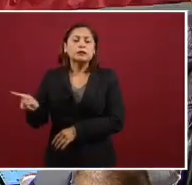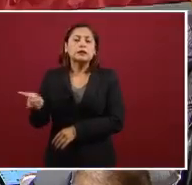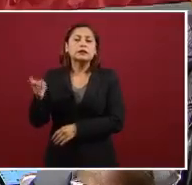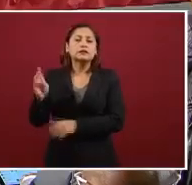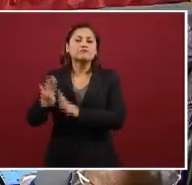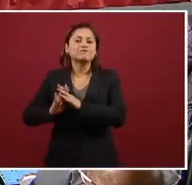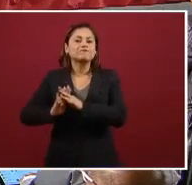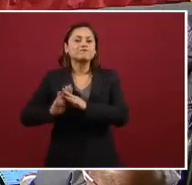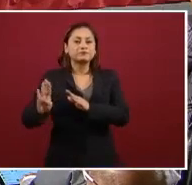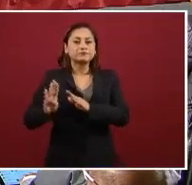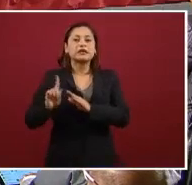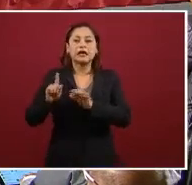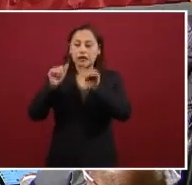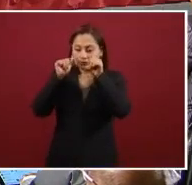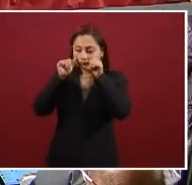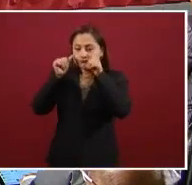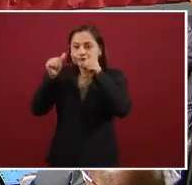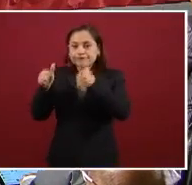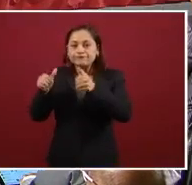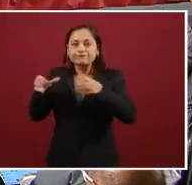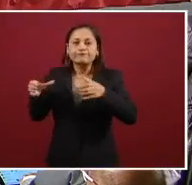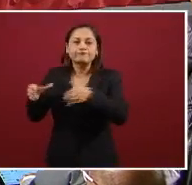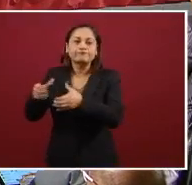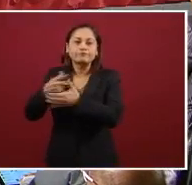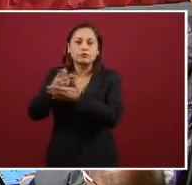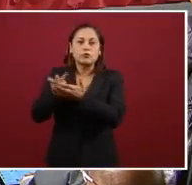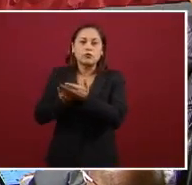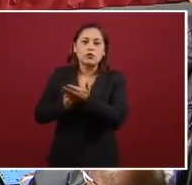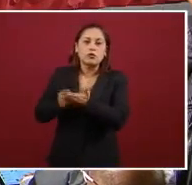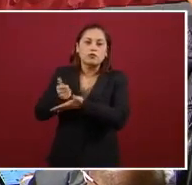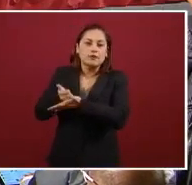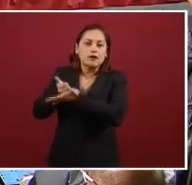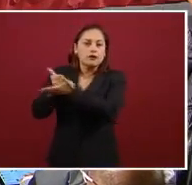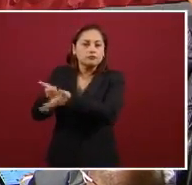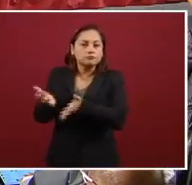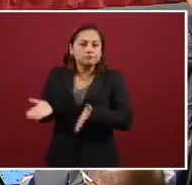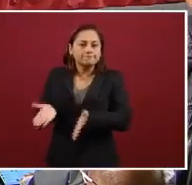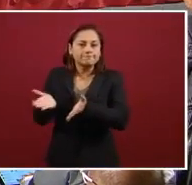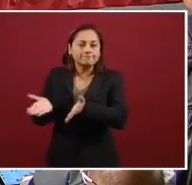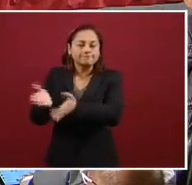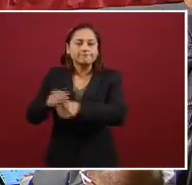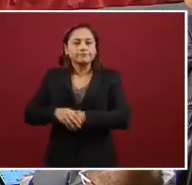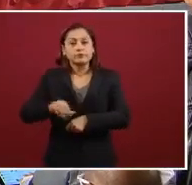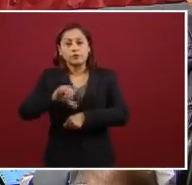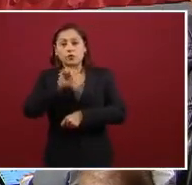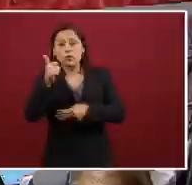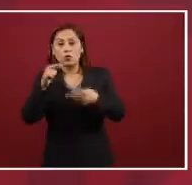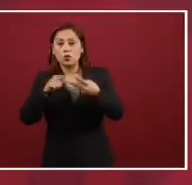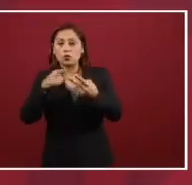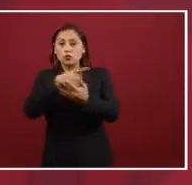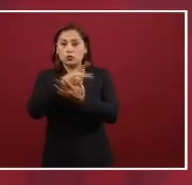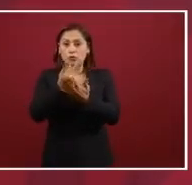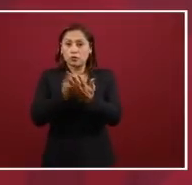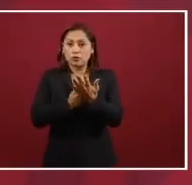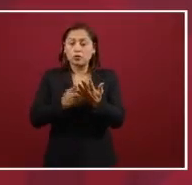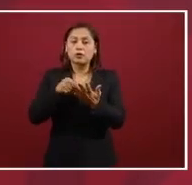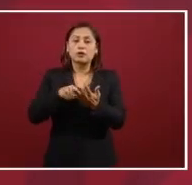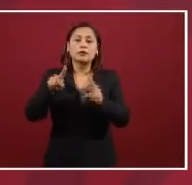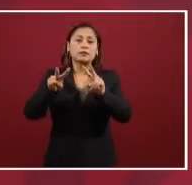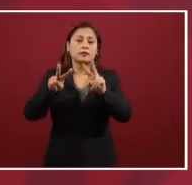municipios rurales, evidentemente. Sembrando Vida está operando ahí. Y el otro programa es Jóvenes Construyendo el